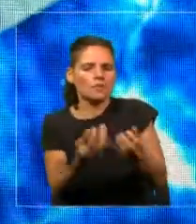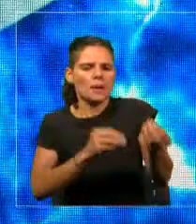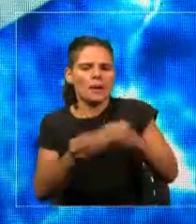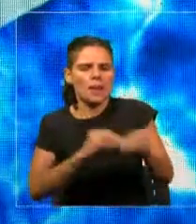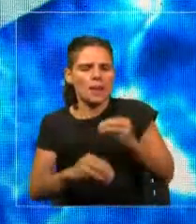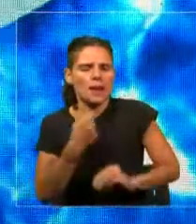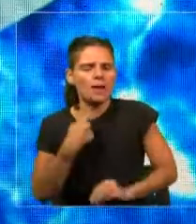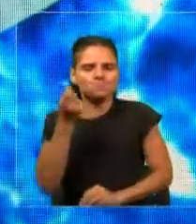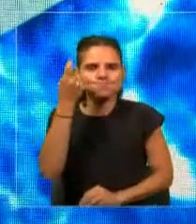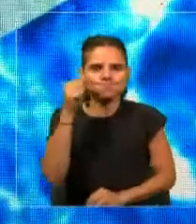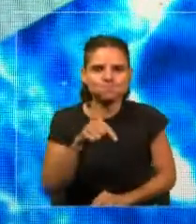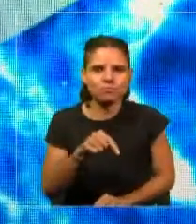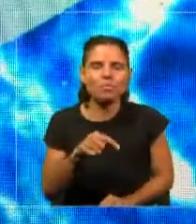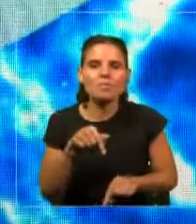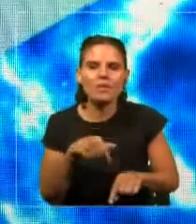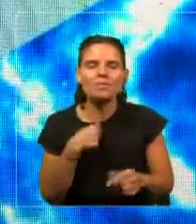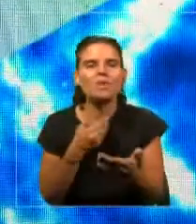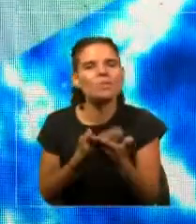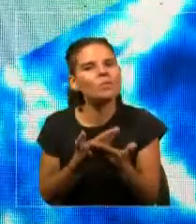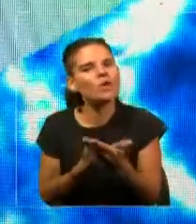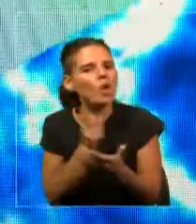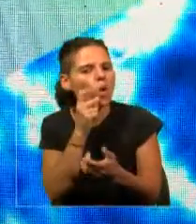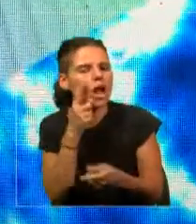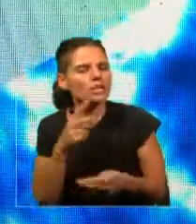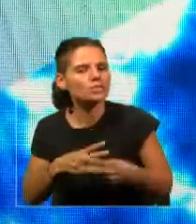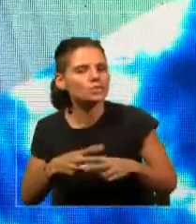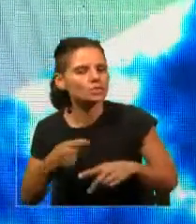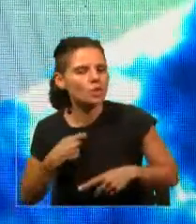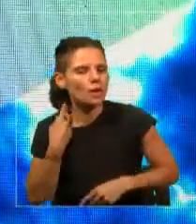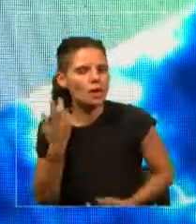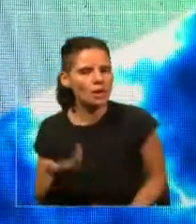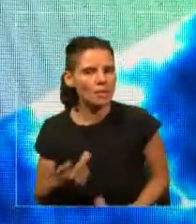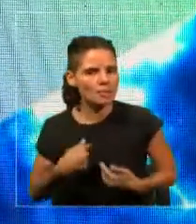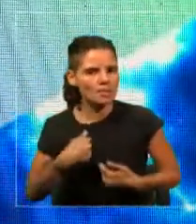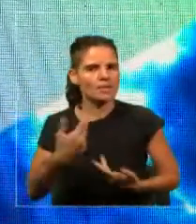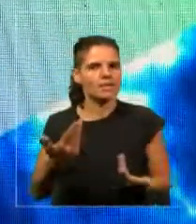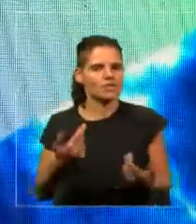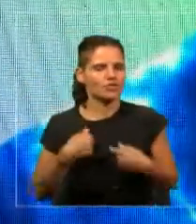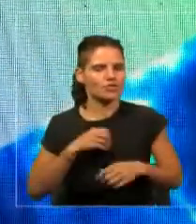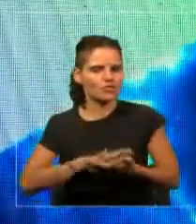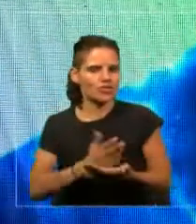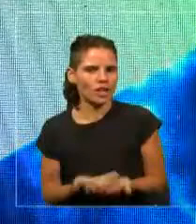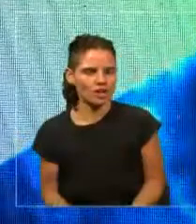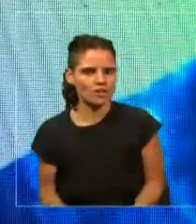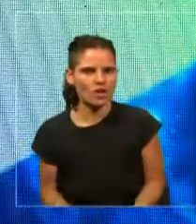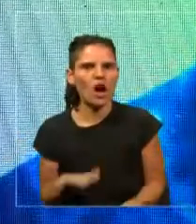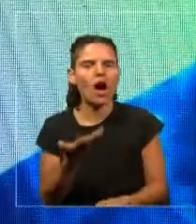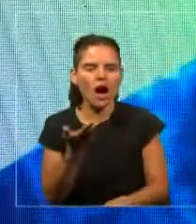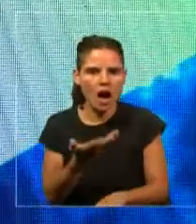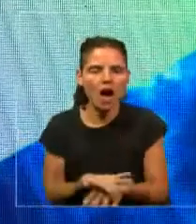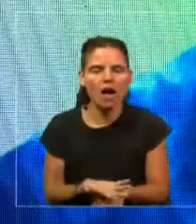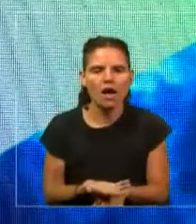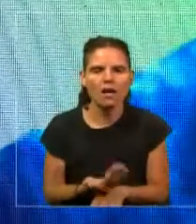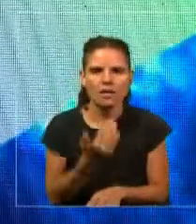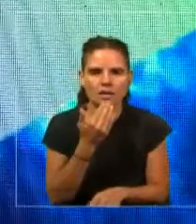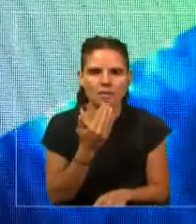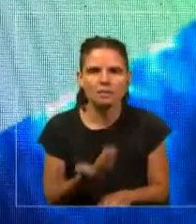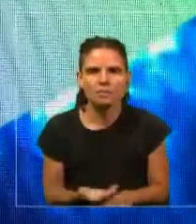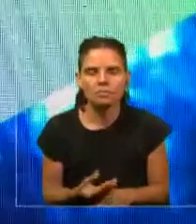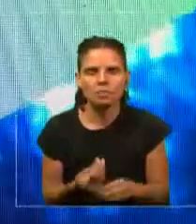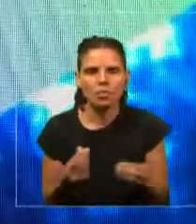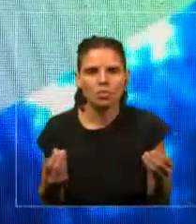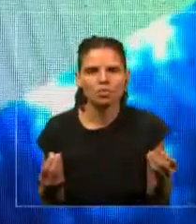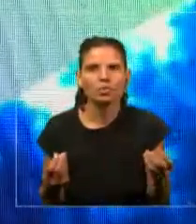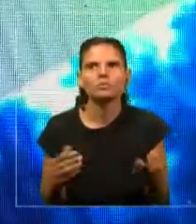para ellos proponer soluciones terapéuticas. Hay un montón de salones, de exposiciones, de